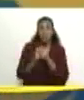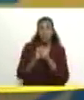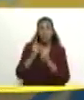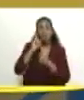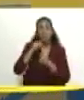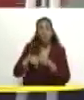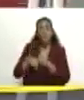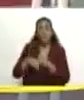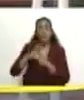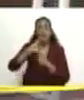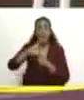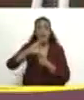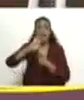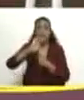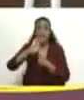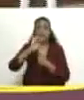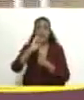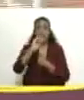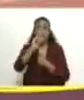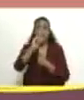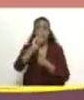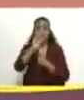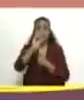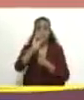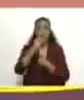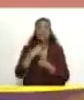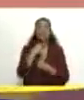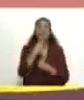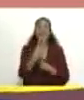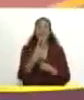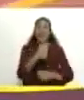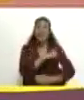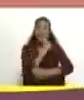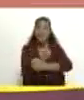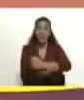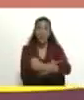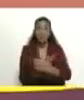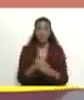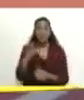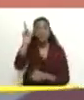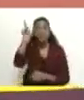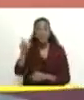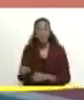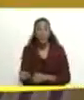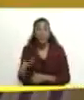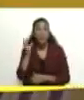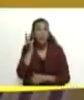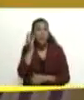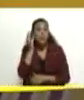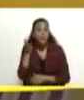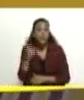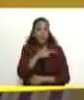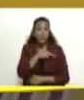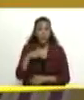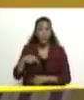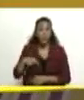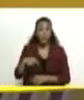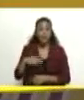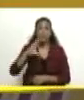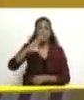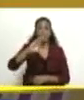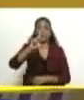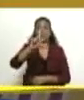Está conmigo Cheito Malabé, vocero del Poder Popular, pero está una paisana cariña, nuestra Clarita